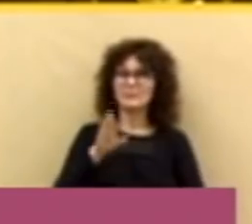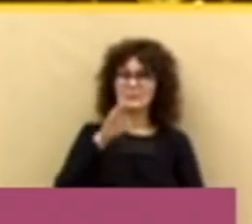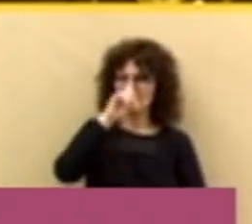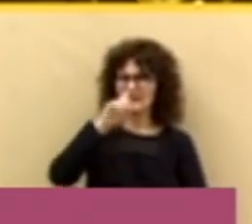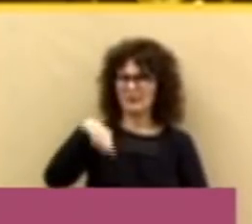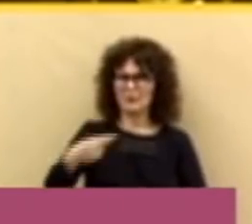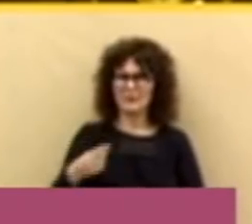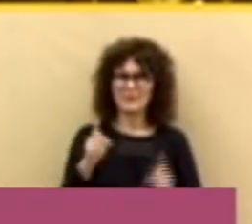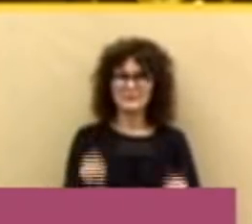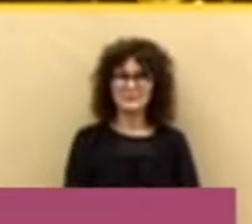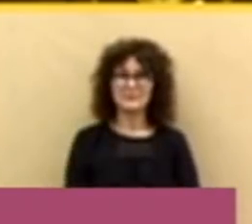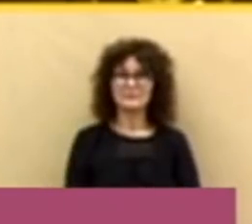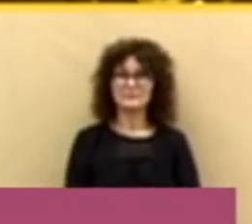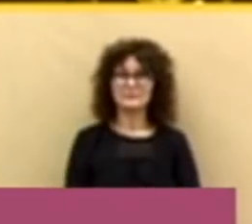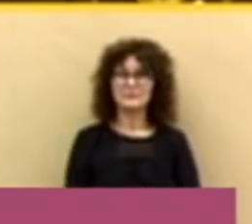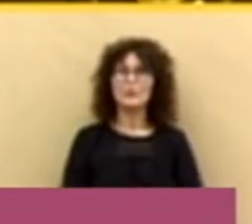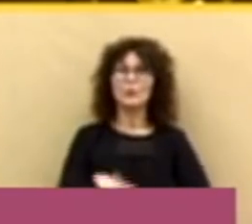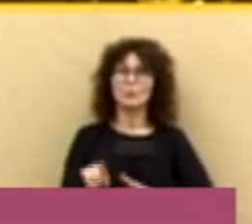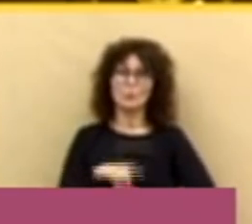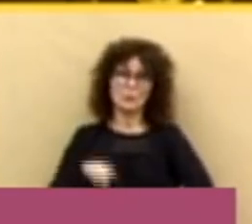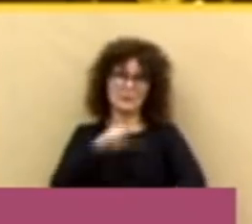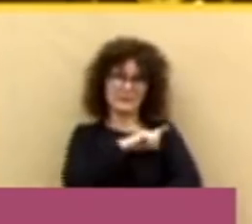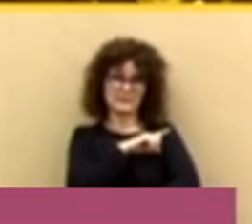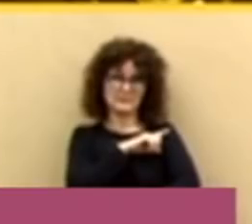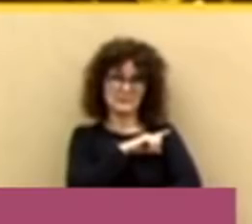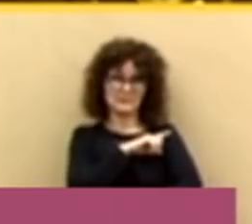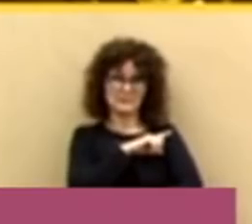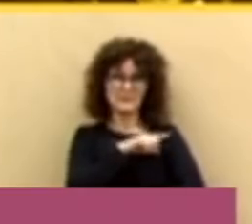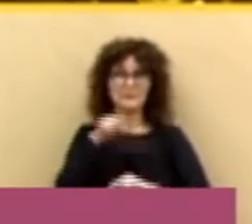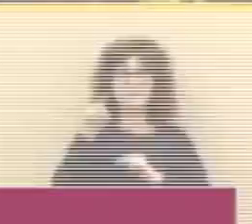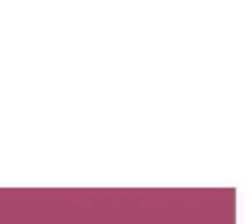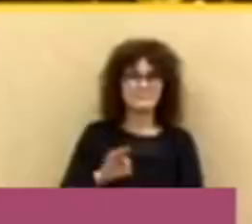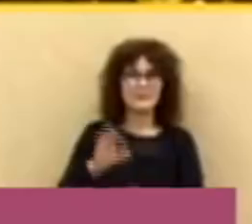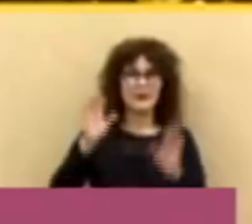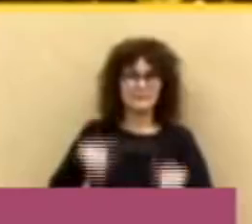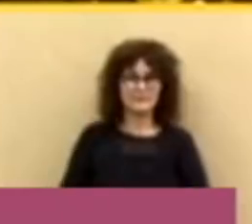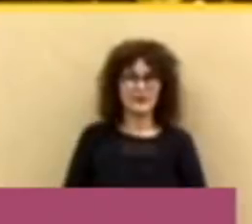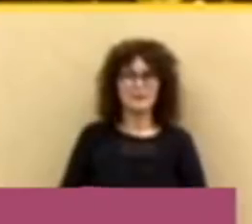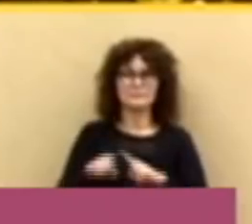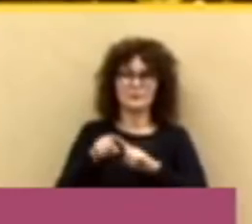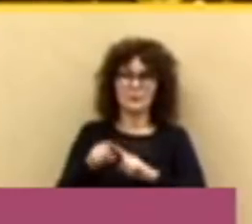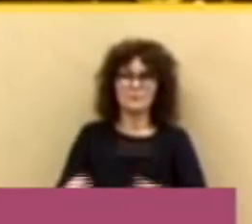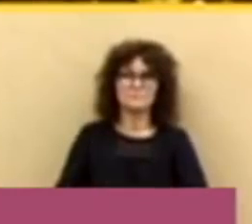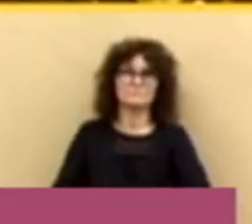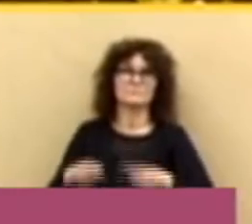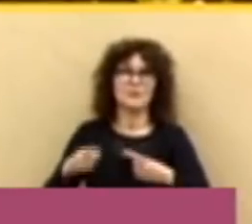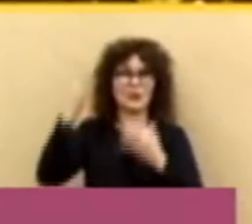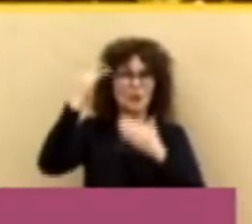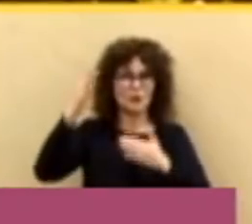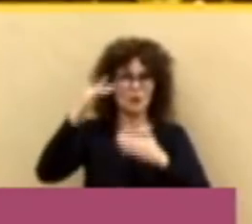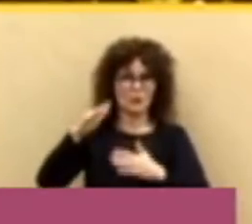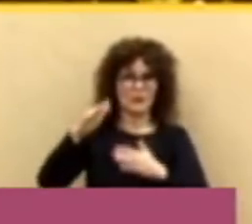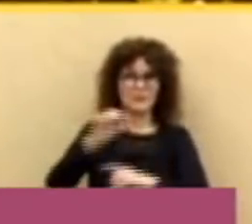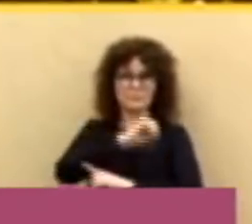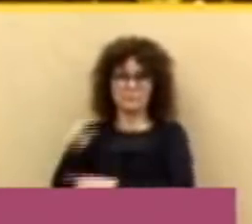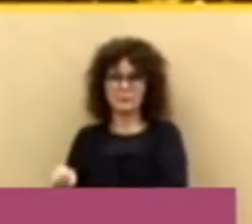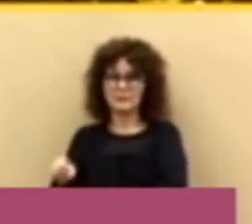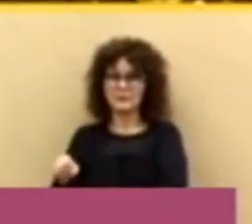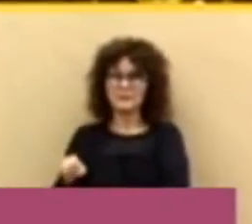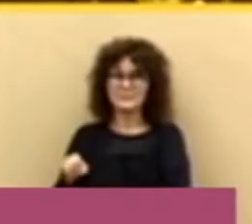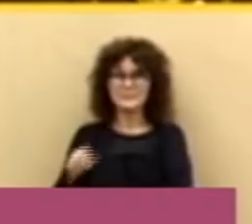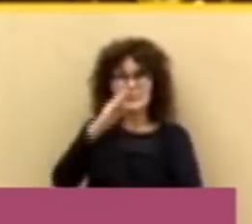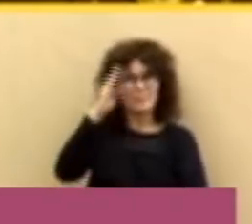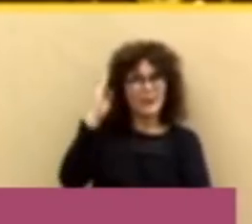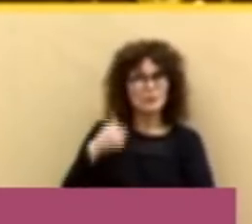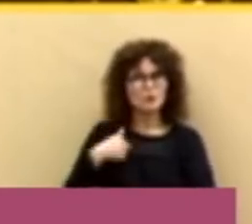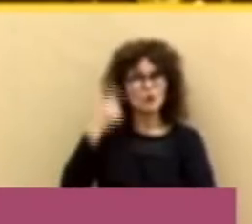la ultraderecha. Y eso en Europa no gusta. Yo sé, Pablo, que tú no eres un ultra, ni es una